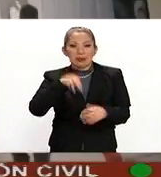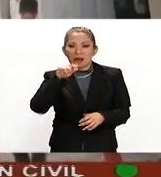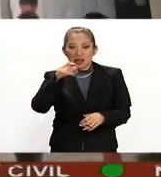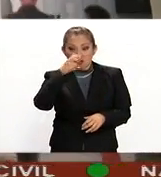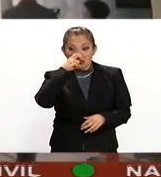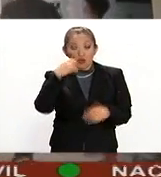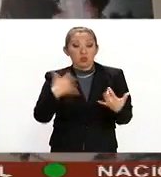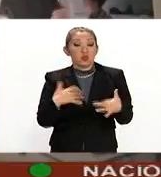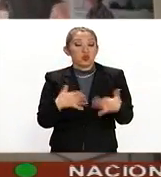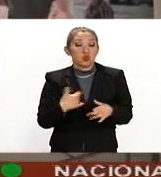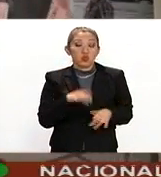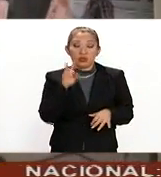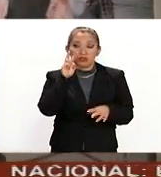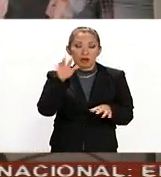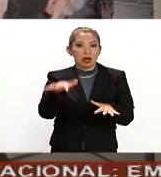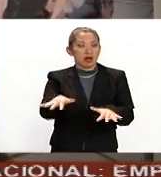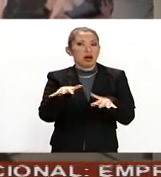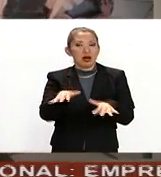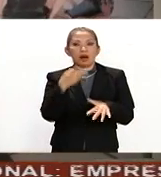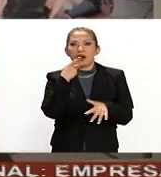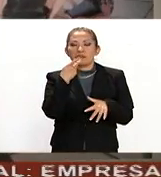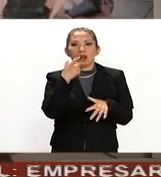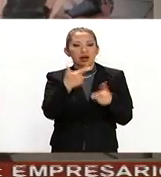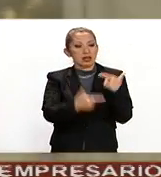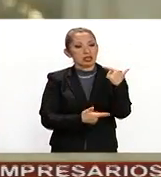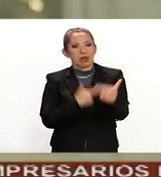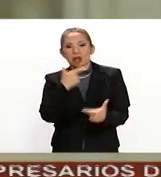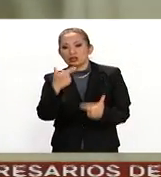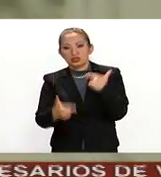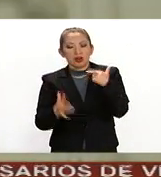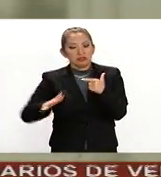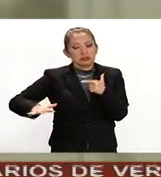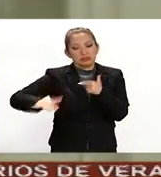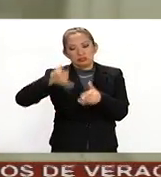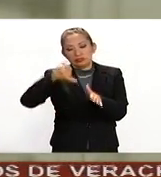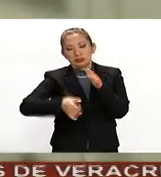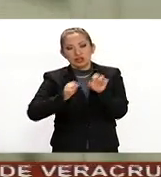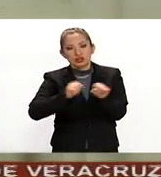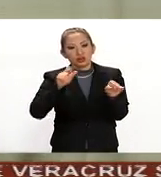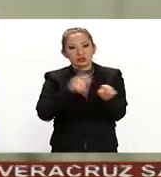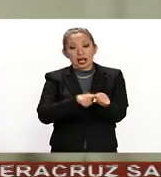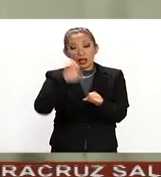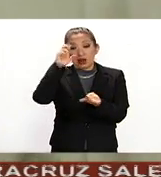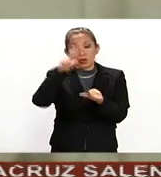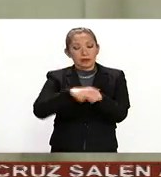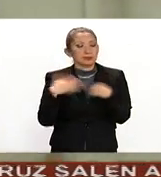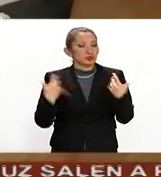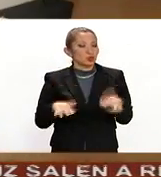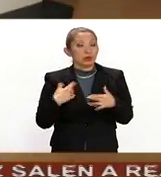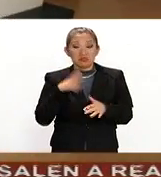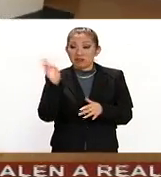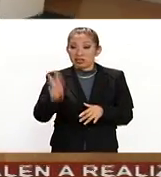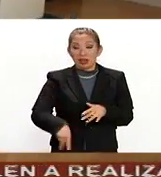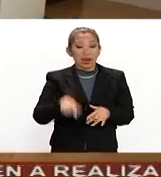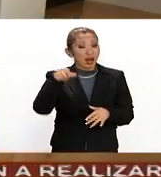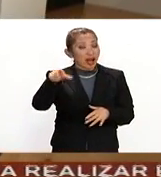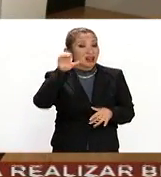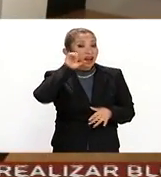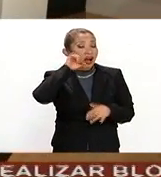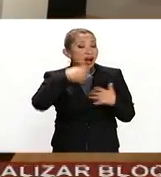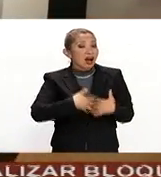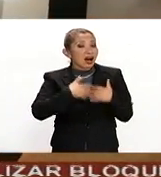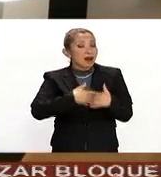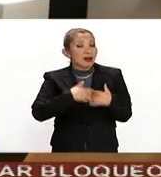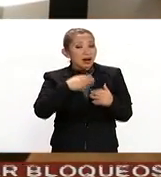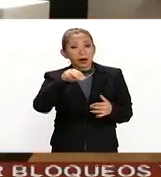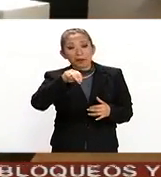dura, ¿no? me impactó, me habla de una generación, de una esencia de la sociedad europea, en fin. La verdad es que La Naranja Mecánica,